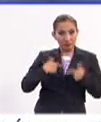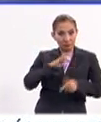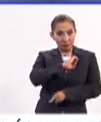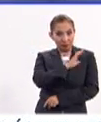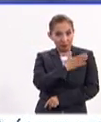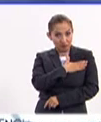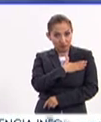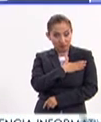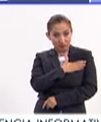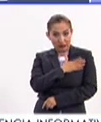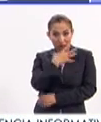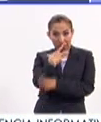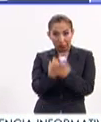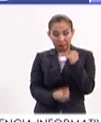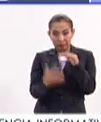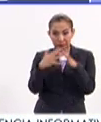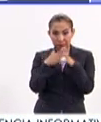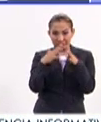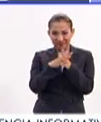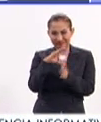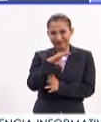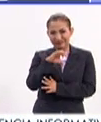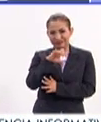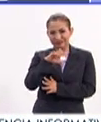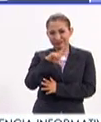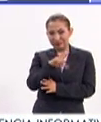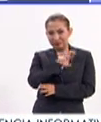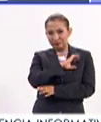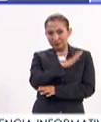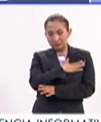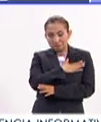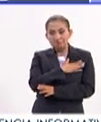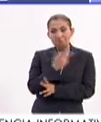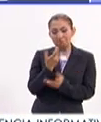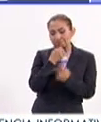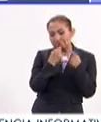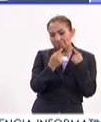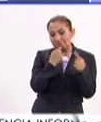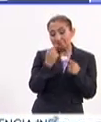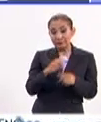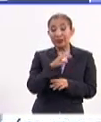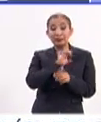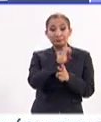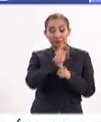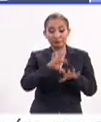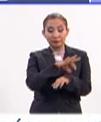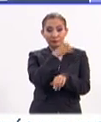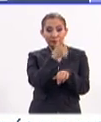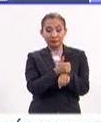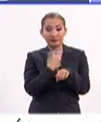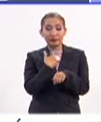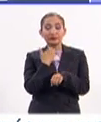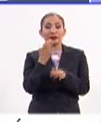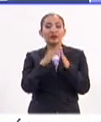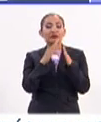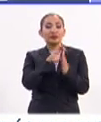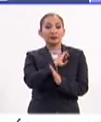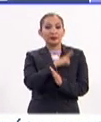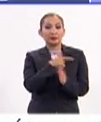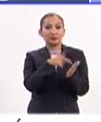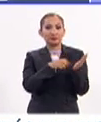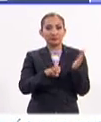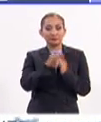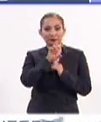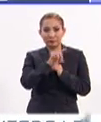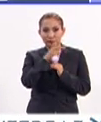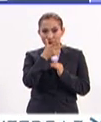refugiados españoles que venían de la Guerra Civil Española. Así que se funda originalmente la Casa de España en México en